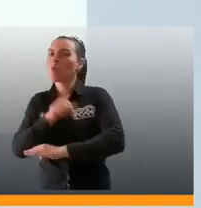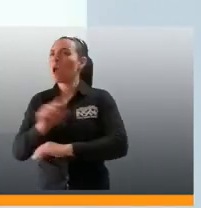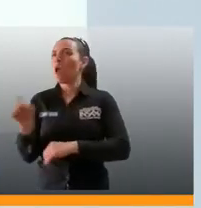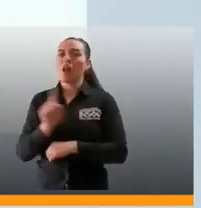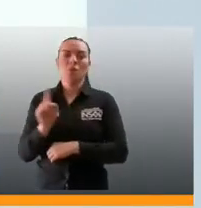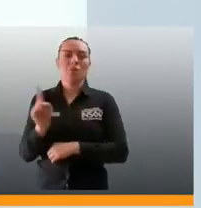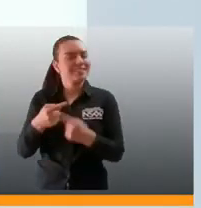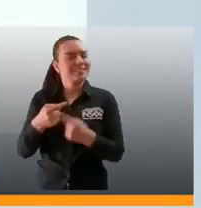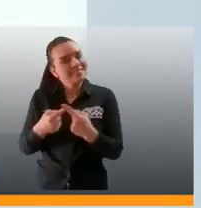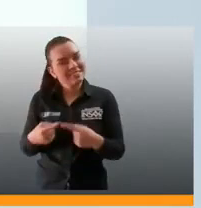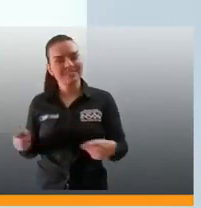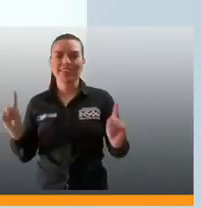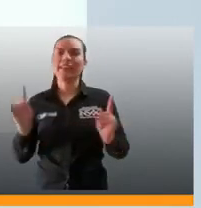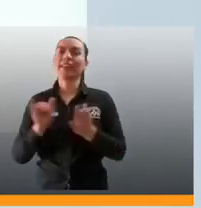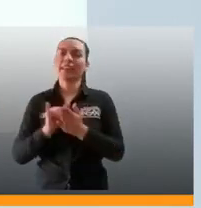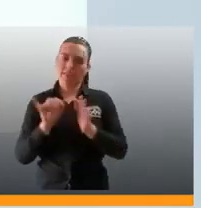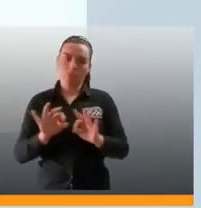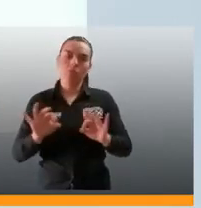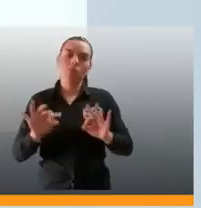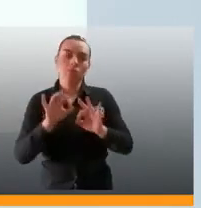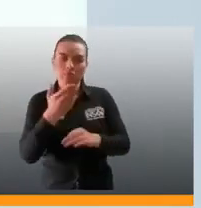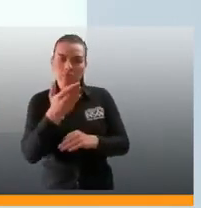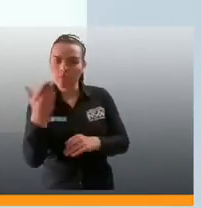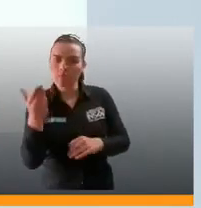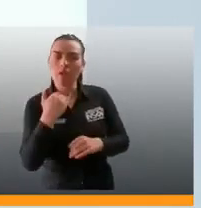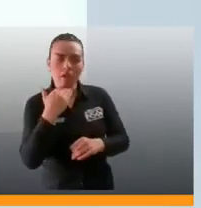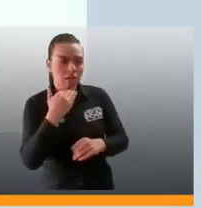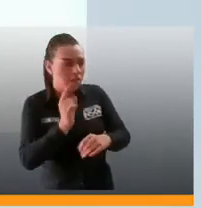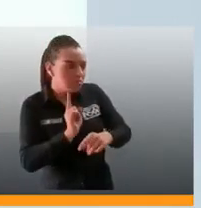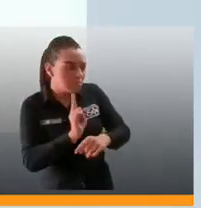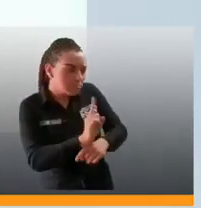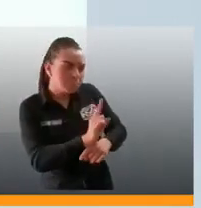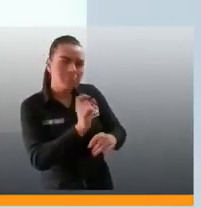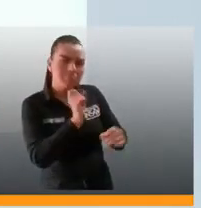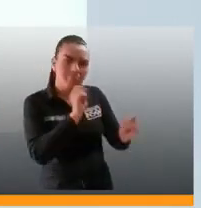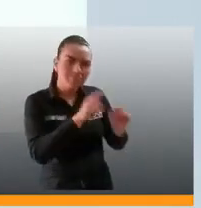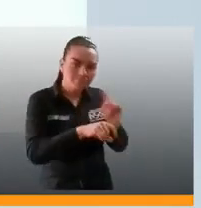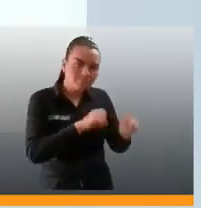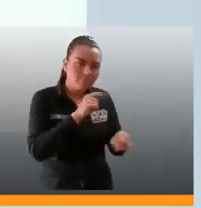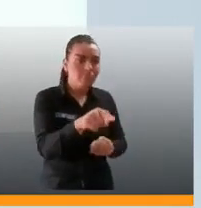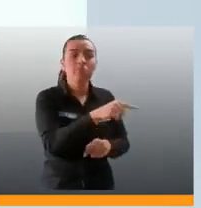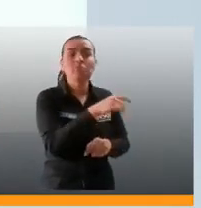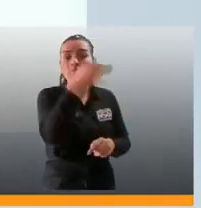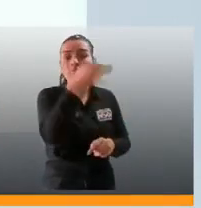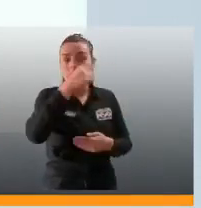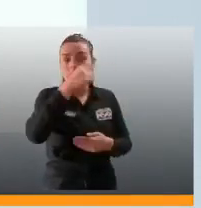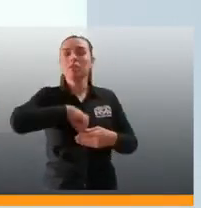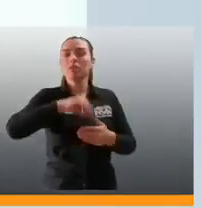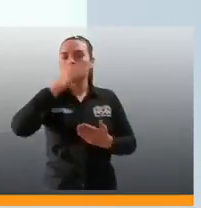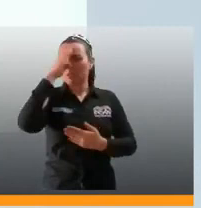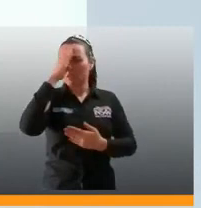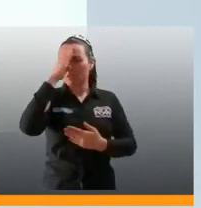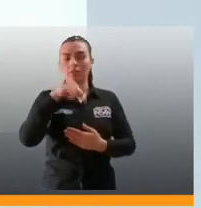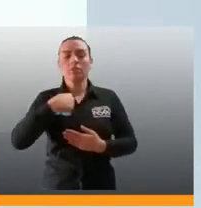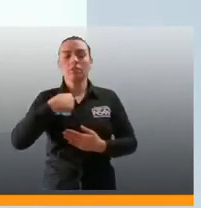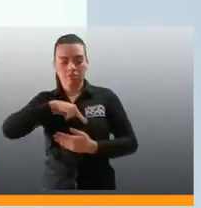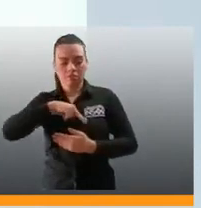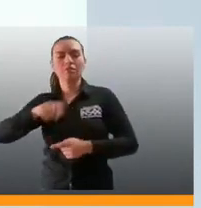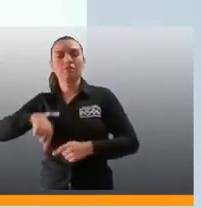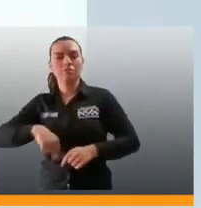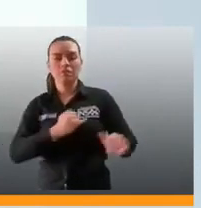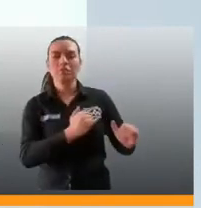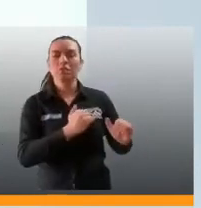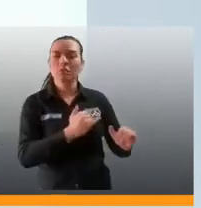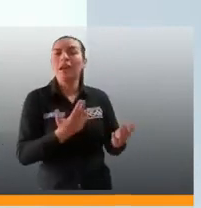poco. Es posible que las mismas preocupaciones que ellos tengan, también nosotros las tengamos como profesores. Entonces creo